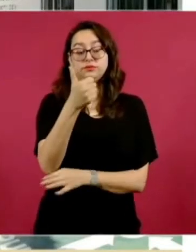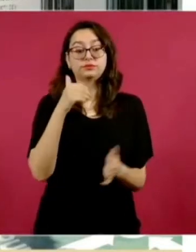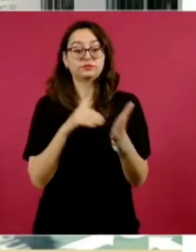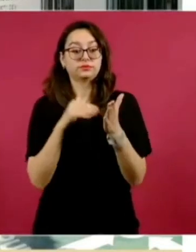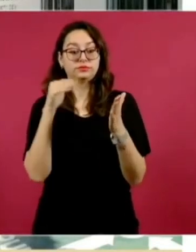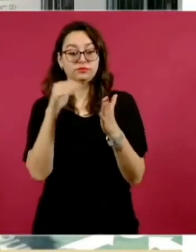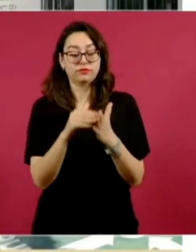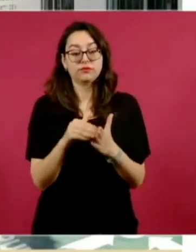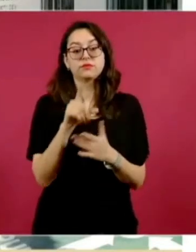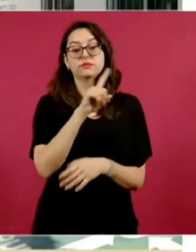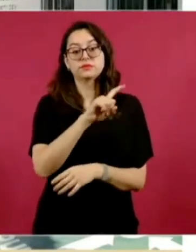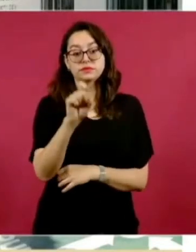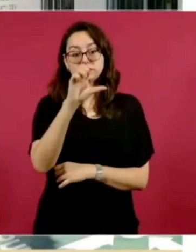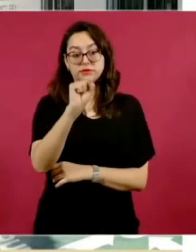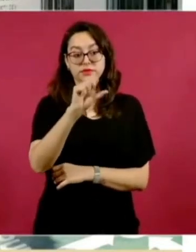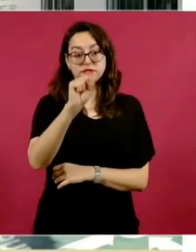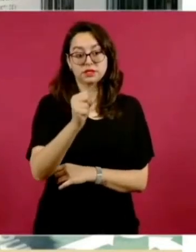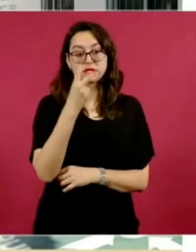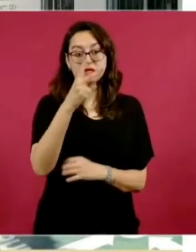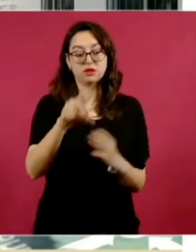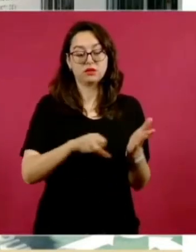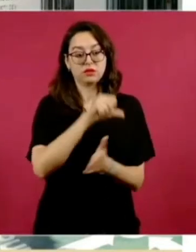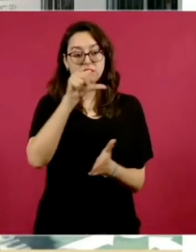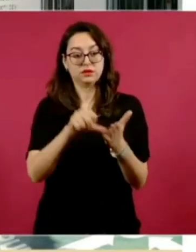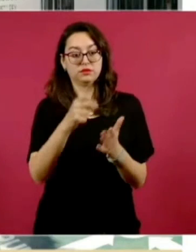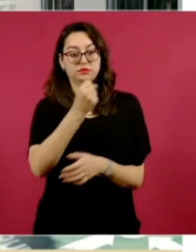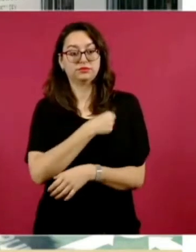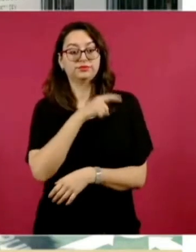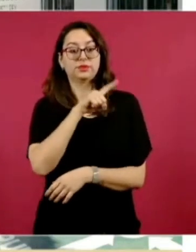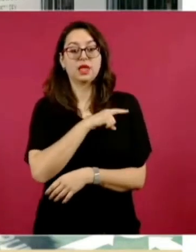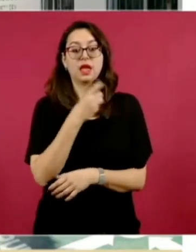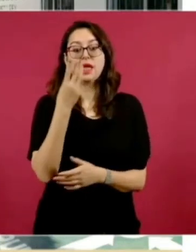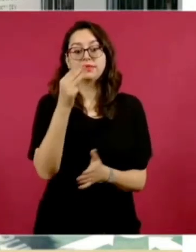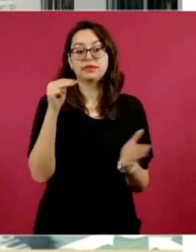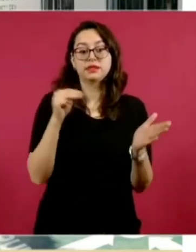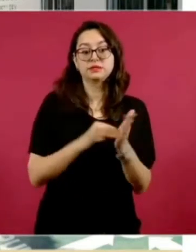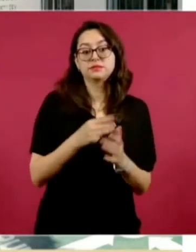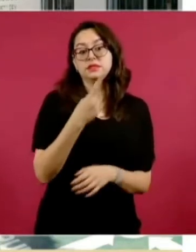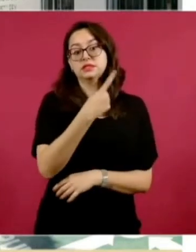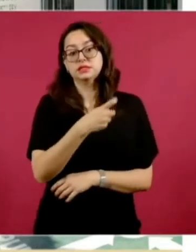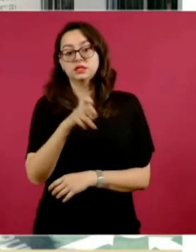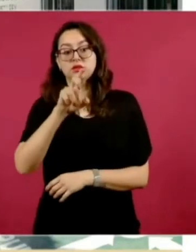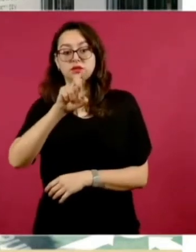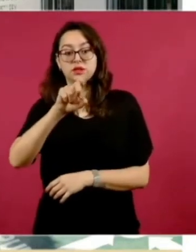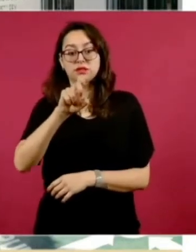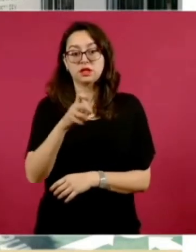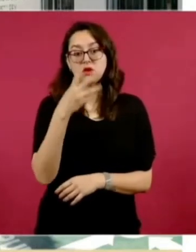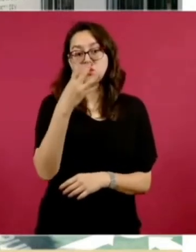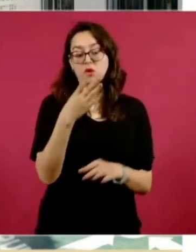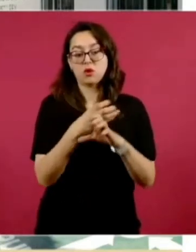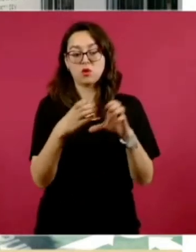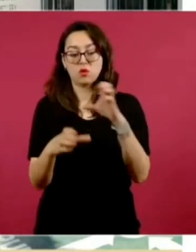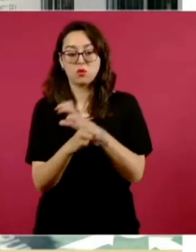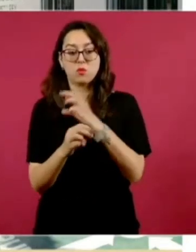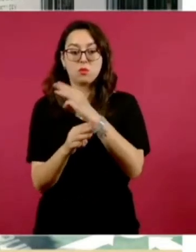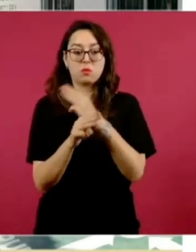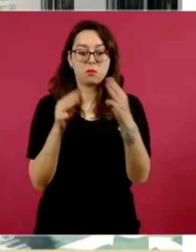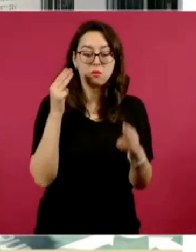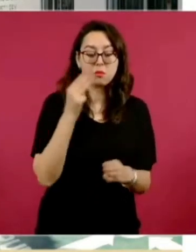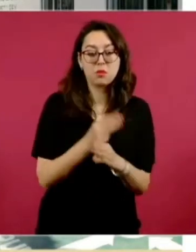en 162 centros de salud. Se adquirieron 3,134 equipos médicos entre camas clínicas